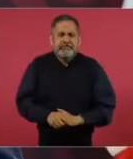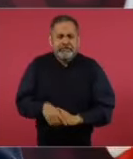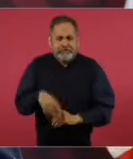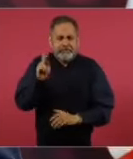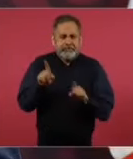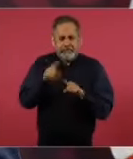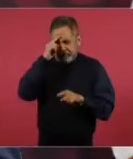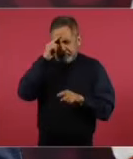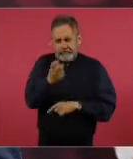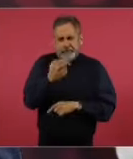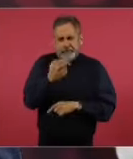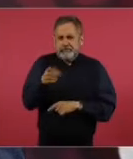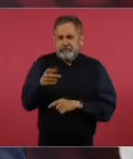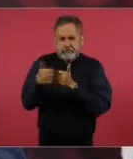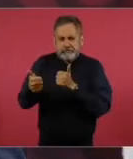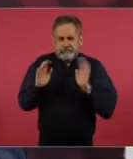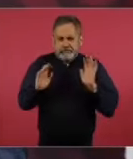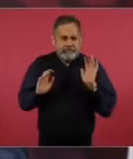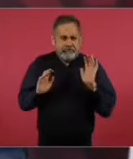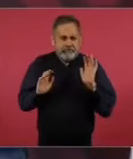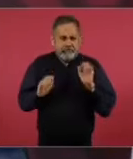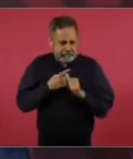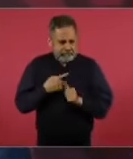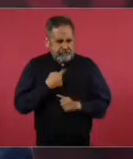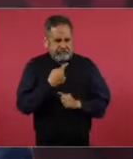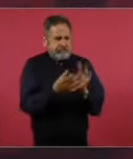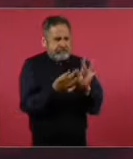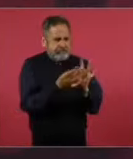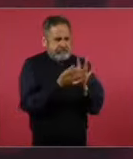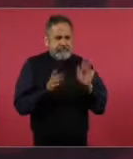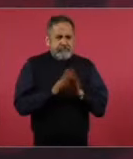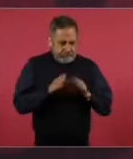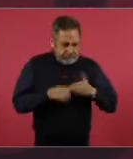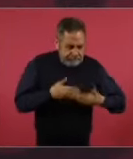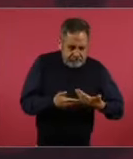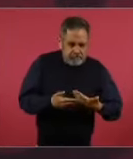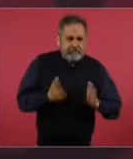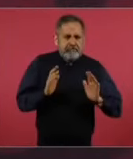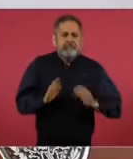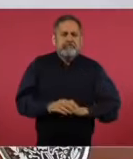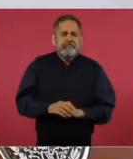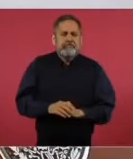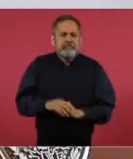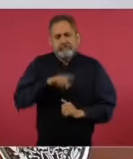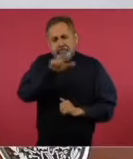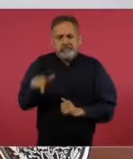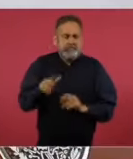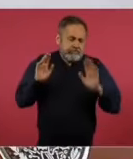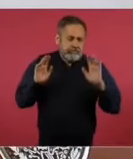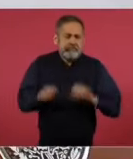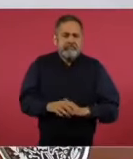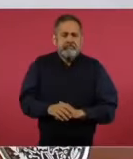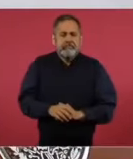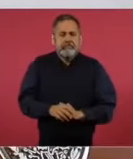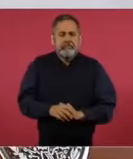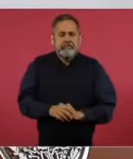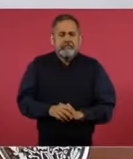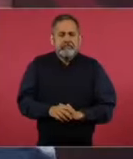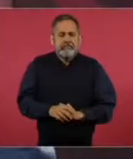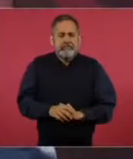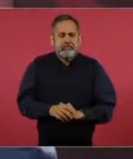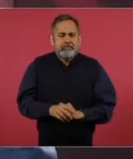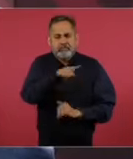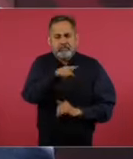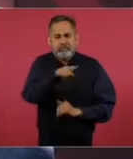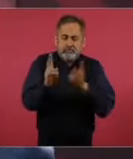Pero consideramos que es mejor así, que nosotros les expliquemos cómo vamos y ya después este,